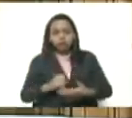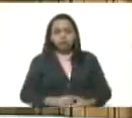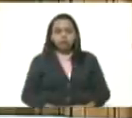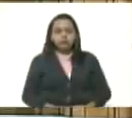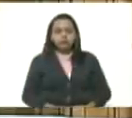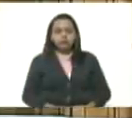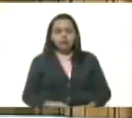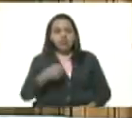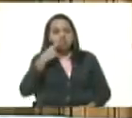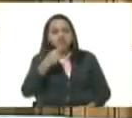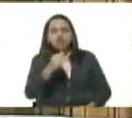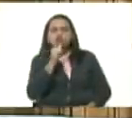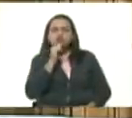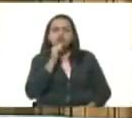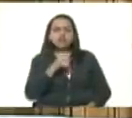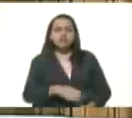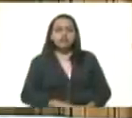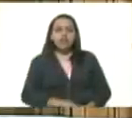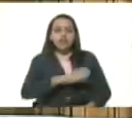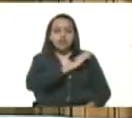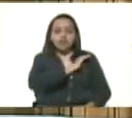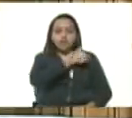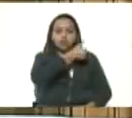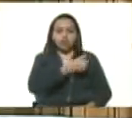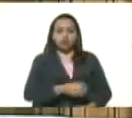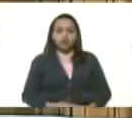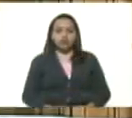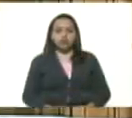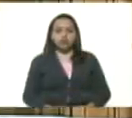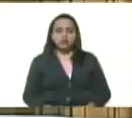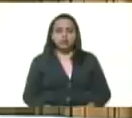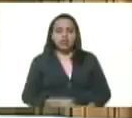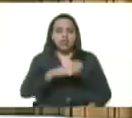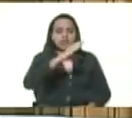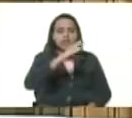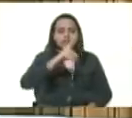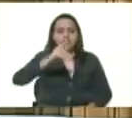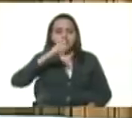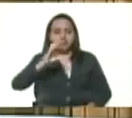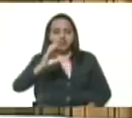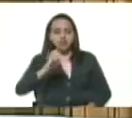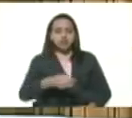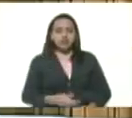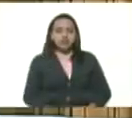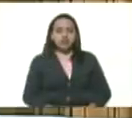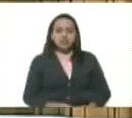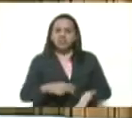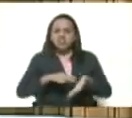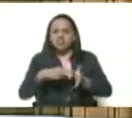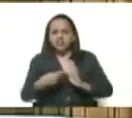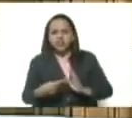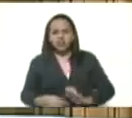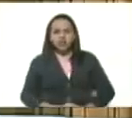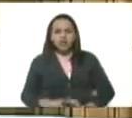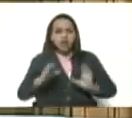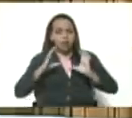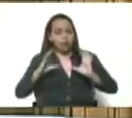Esto lo dijo el director de los CDC, que es el